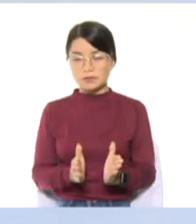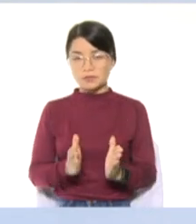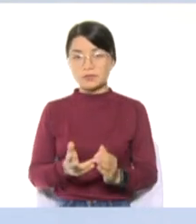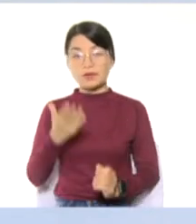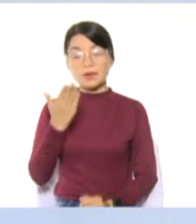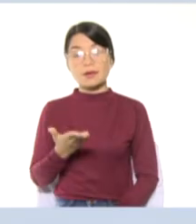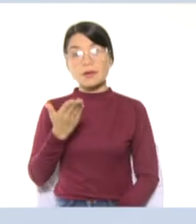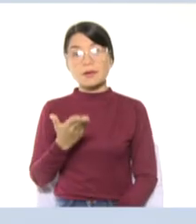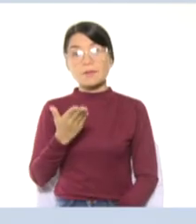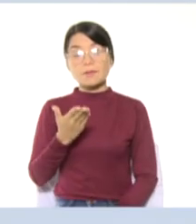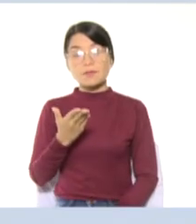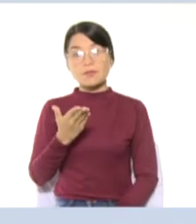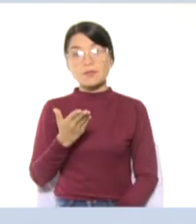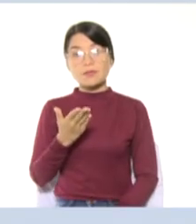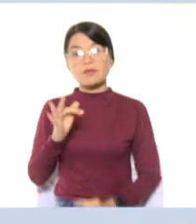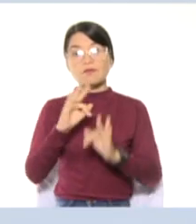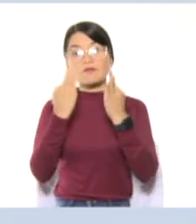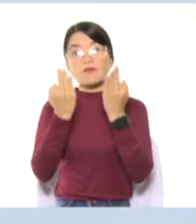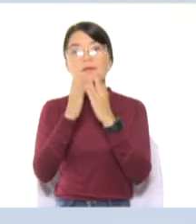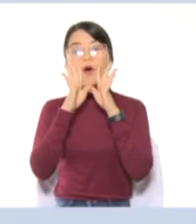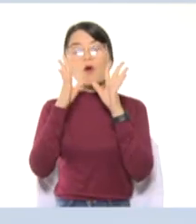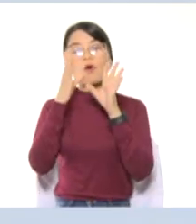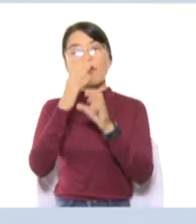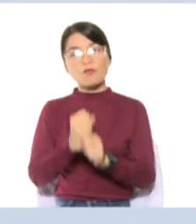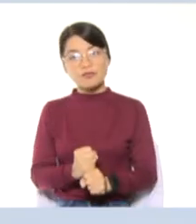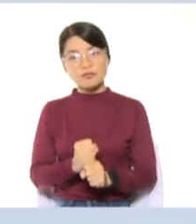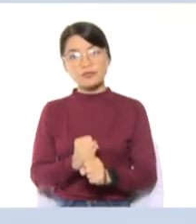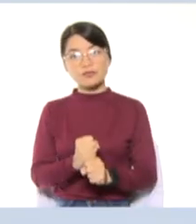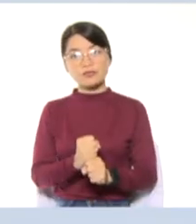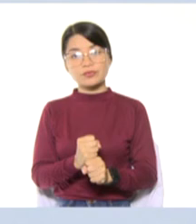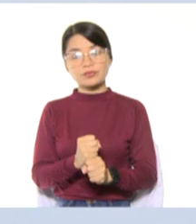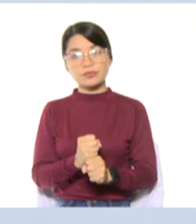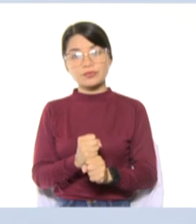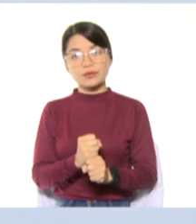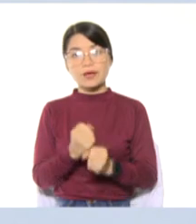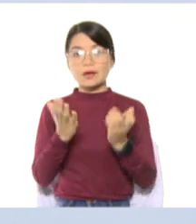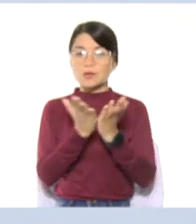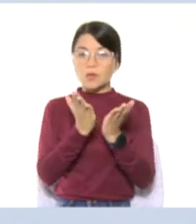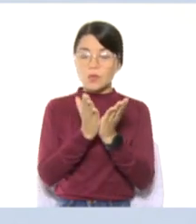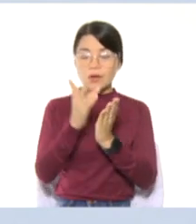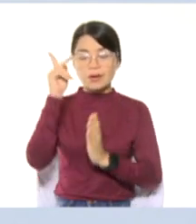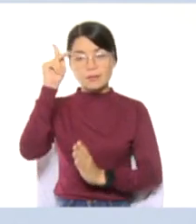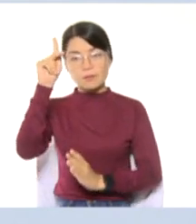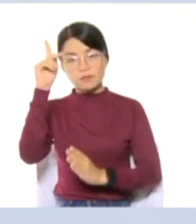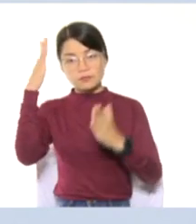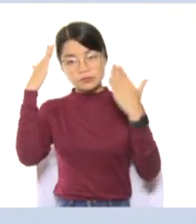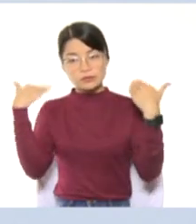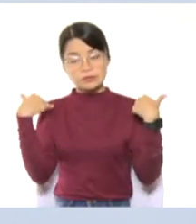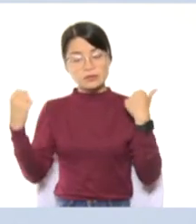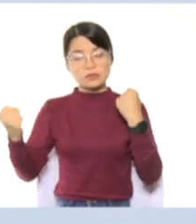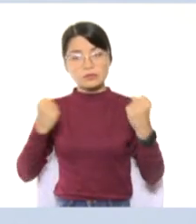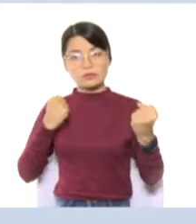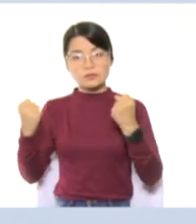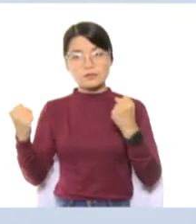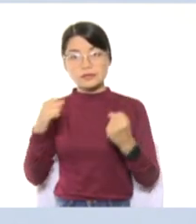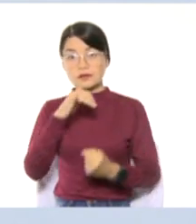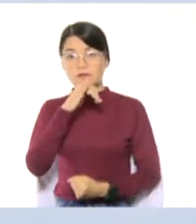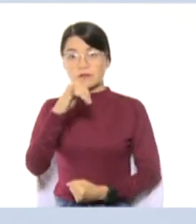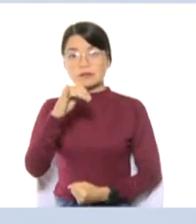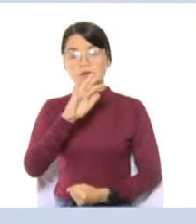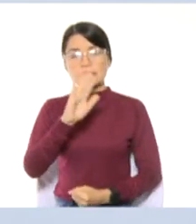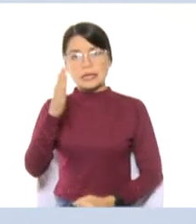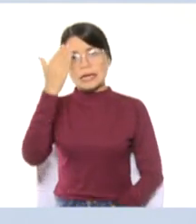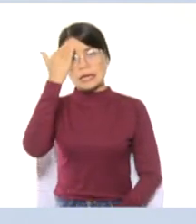confiar tanto en el servicio como en el docente de educación física, y esa información que ya ellos manejan porque han